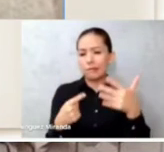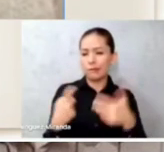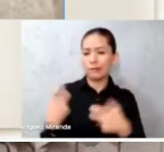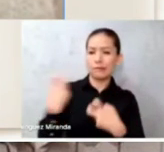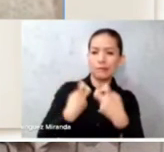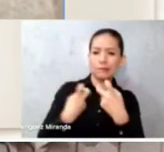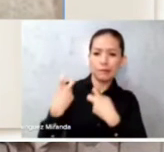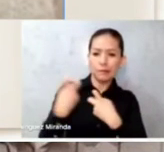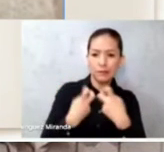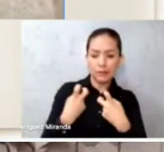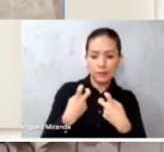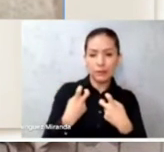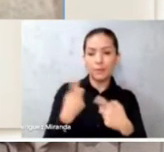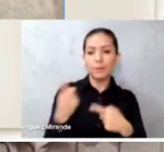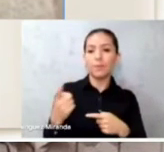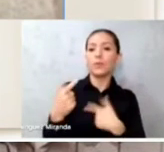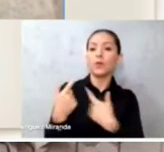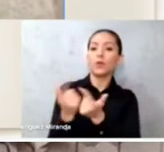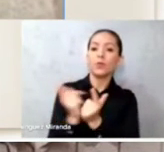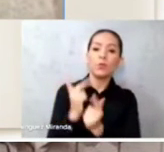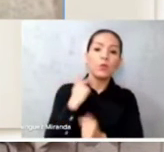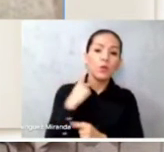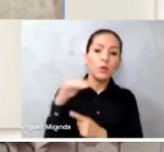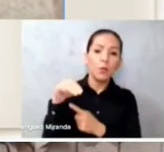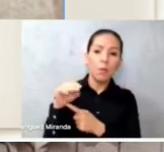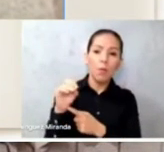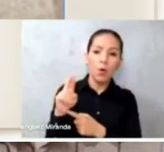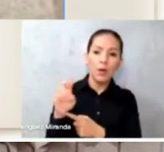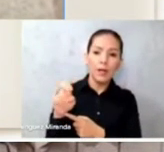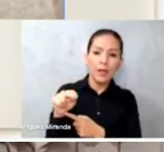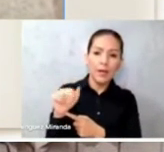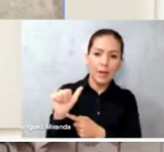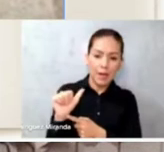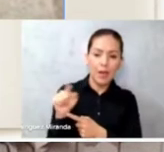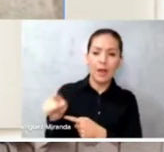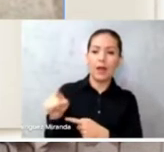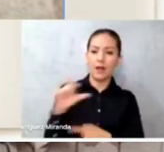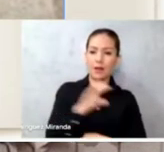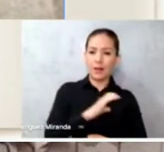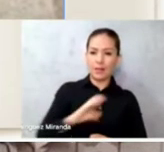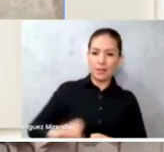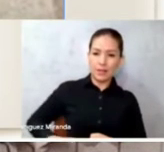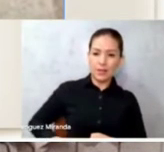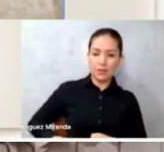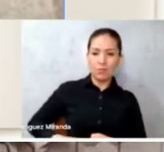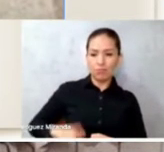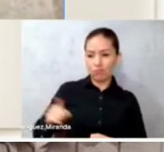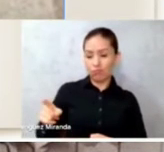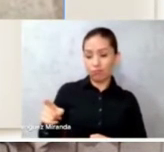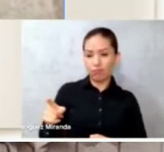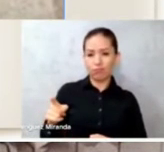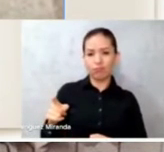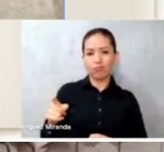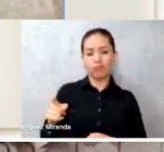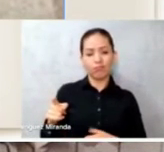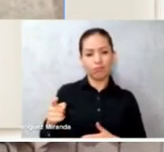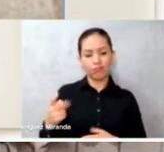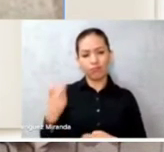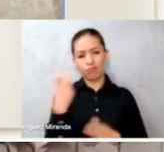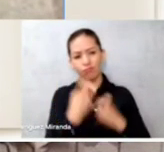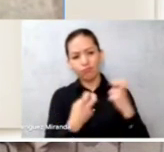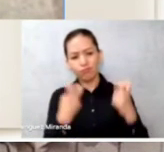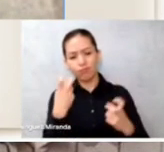la representación del partido Morena como por su candidato a gobernador. Entre otros, se